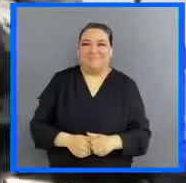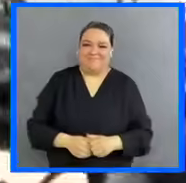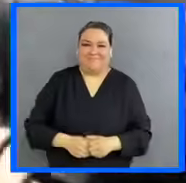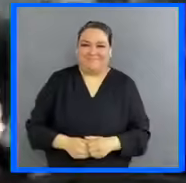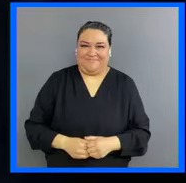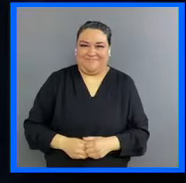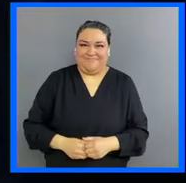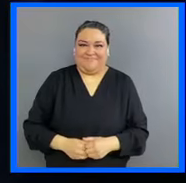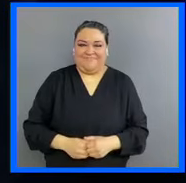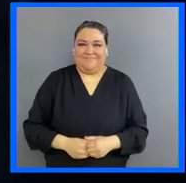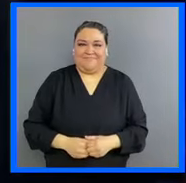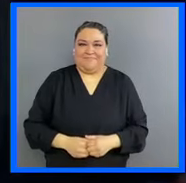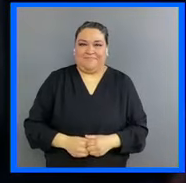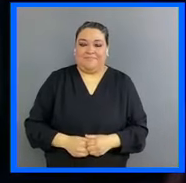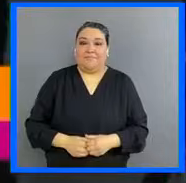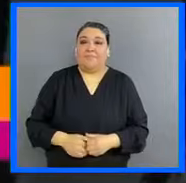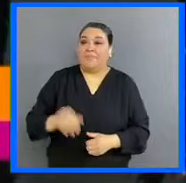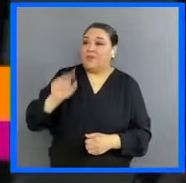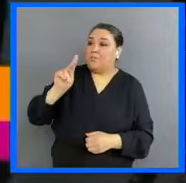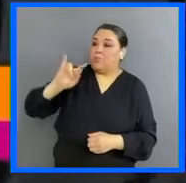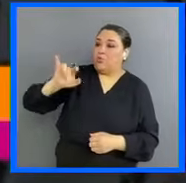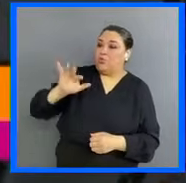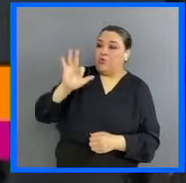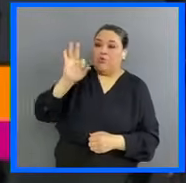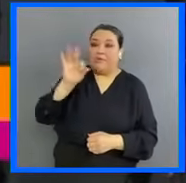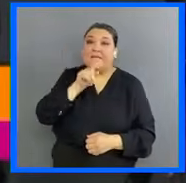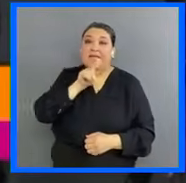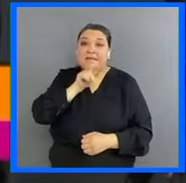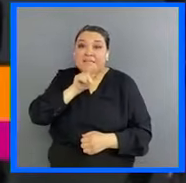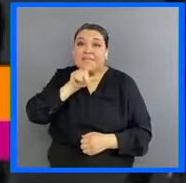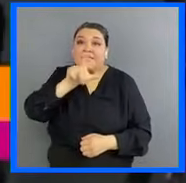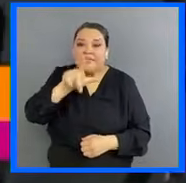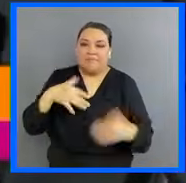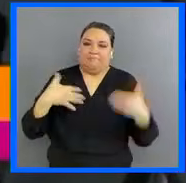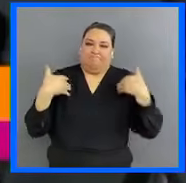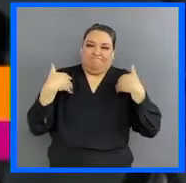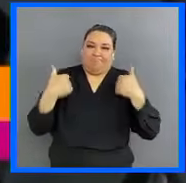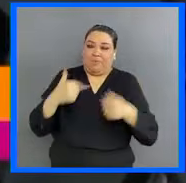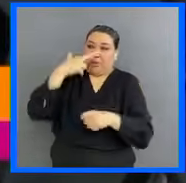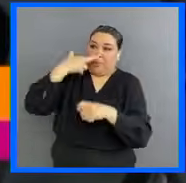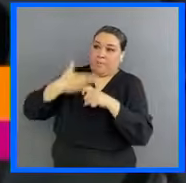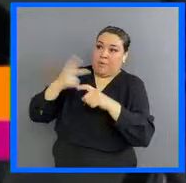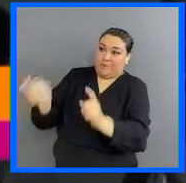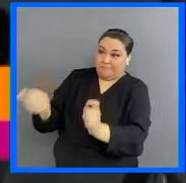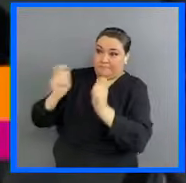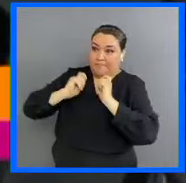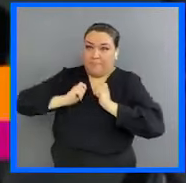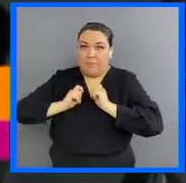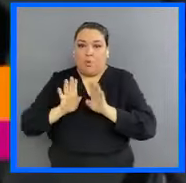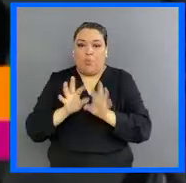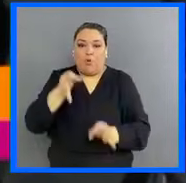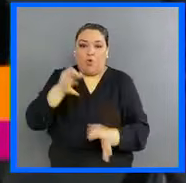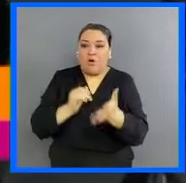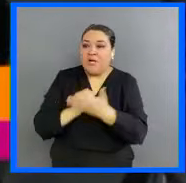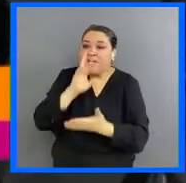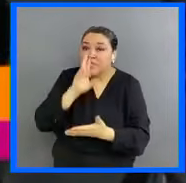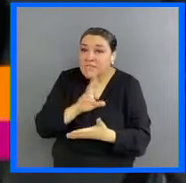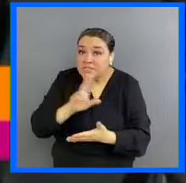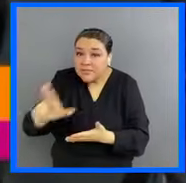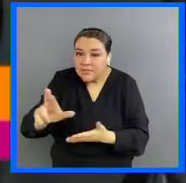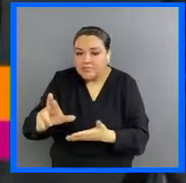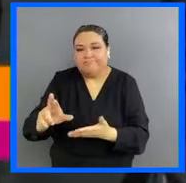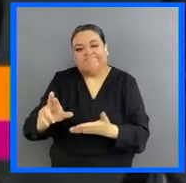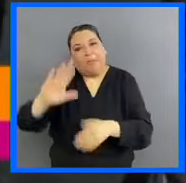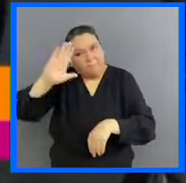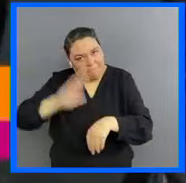El Poder Judicial de Jalisco comprende que nuestro trabajo no es solamente dictar sentencias. Comprendemos que debemos de dialogar